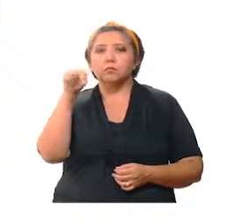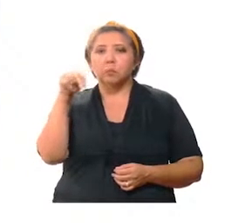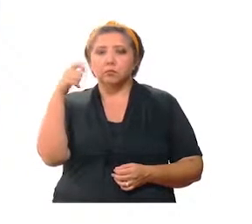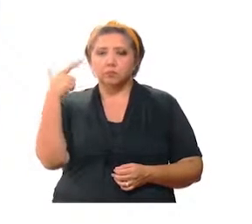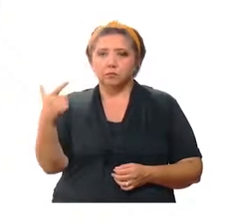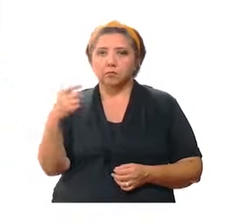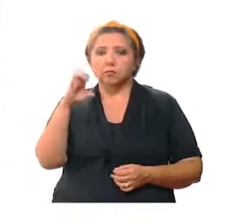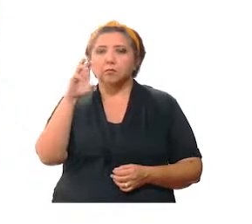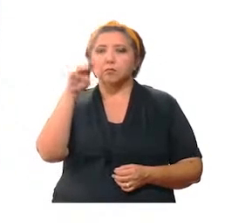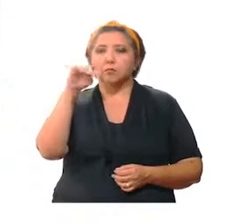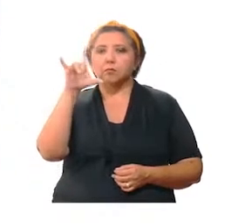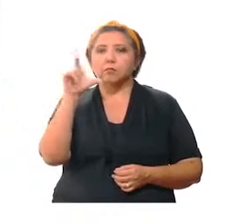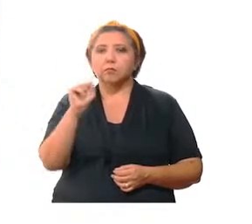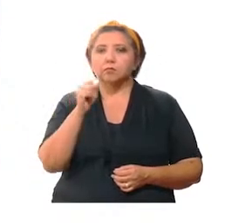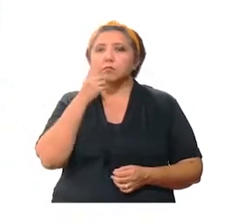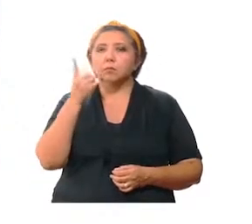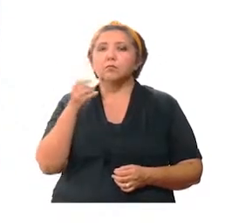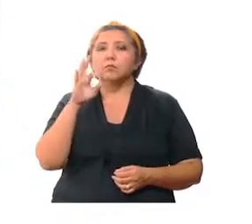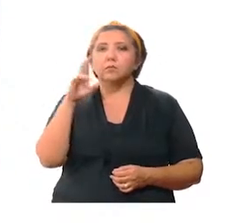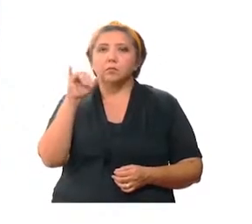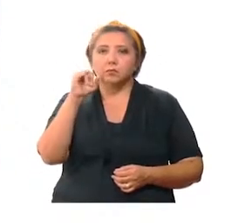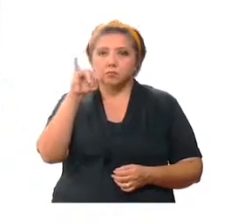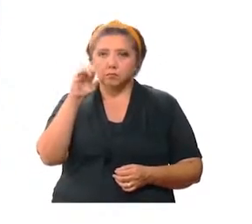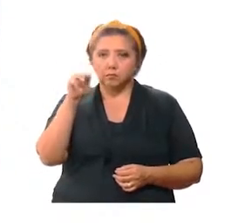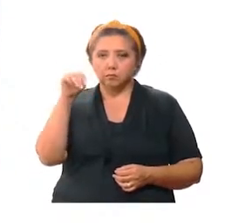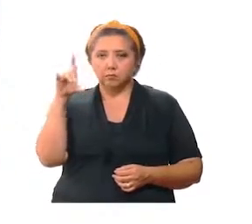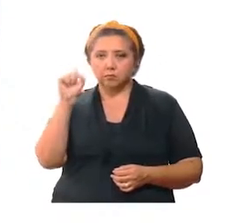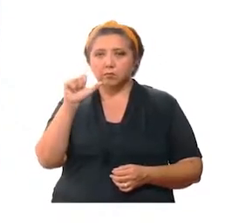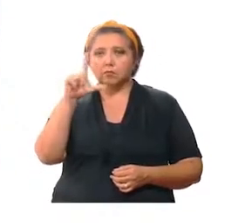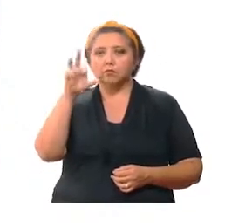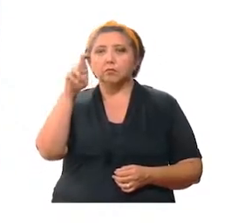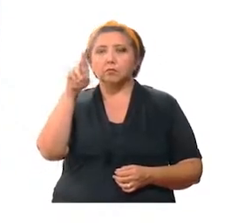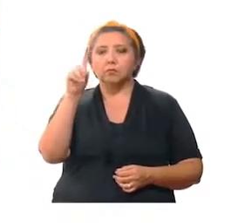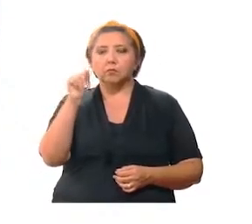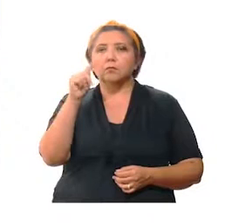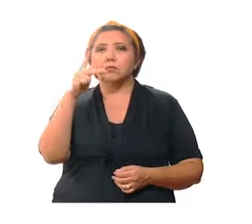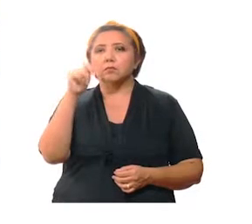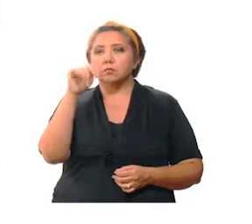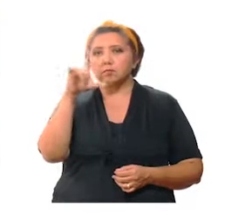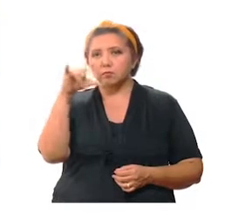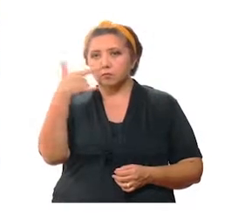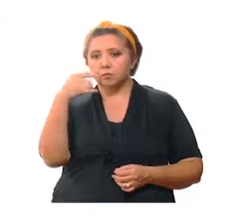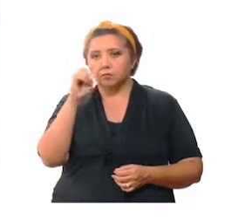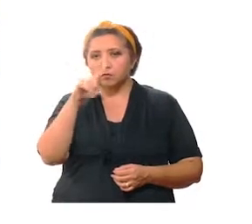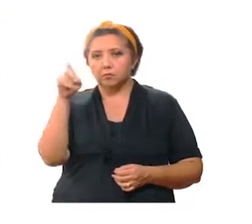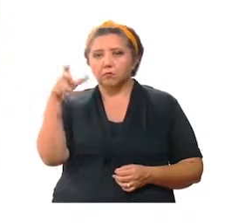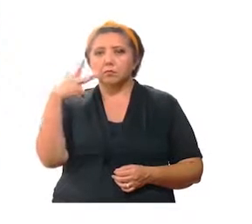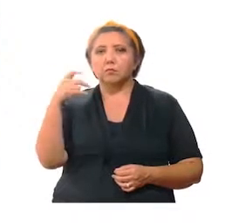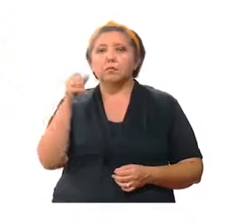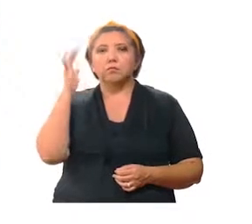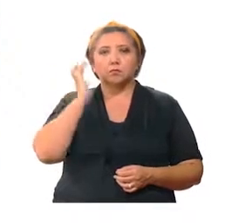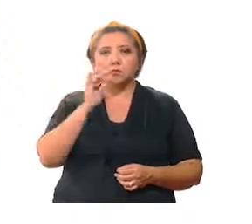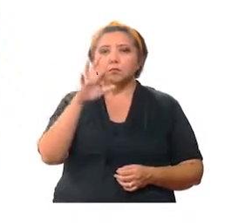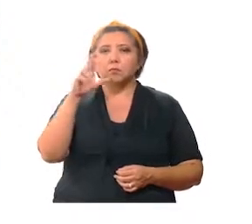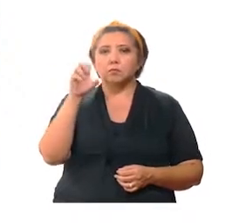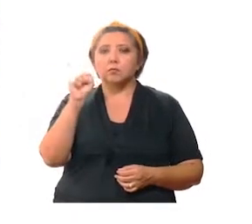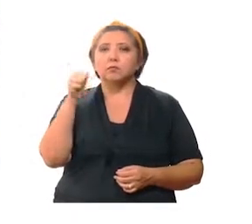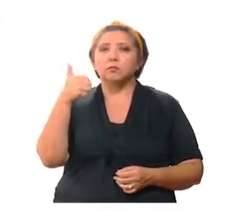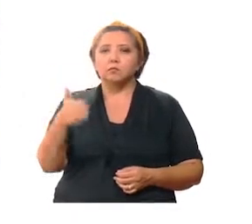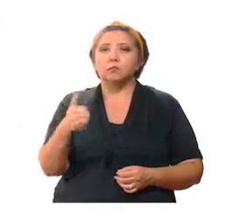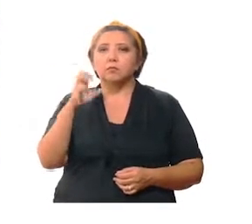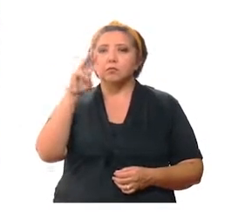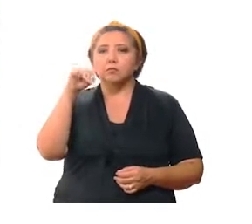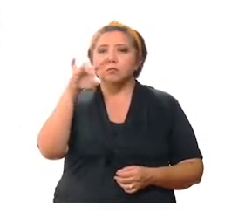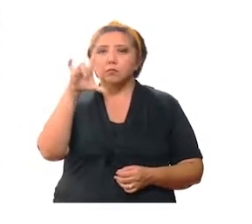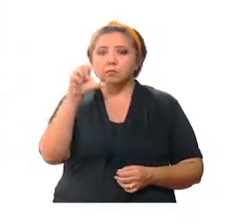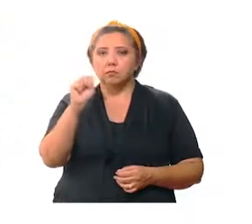7, Emiliano Zapata Oriente, Francisco y Madero Los Almendros, Mayapán, Polígono 108, Santa Rosa y Chichén Itzá 6,